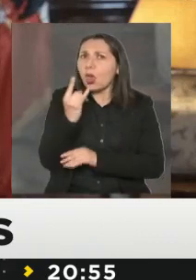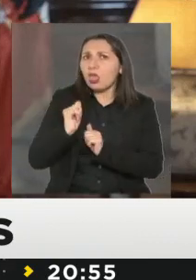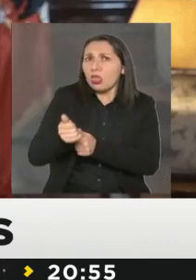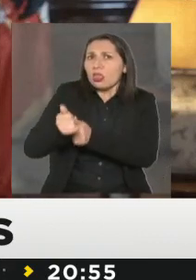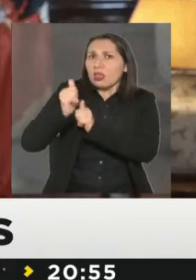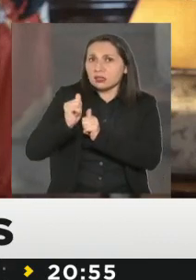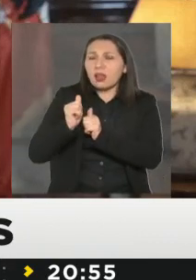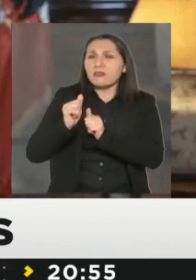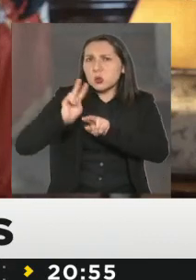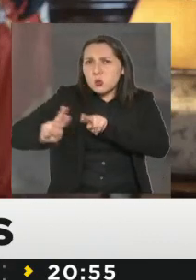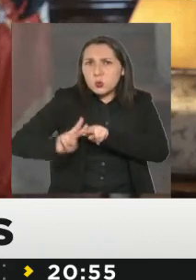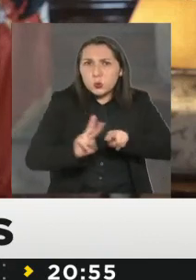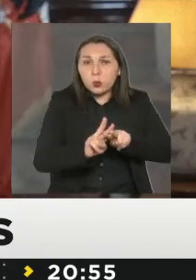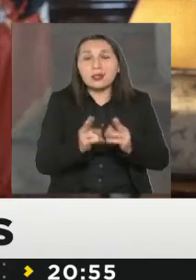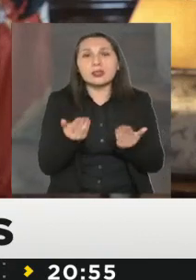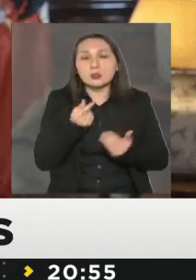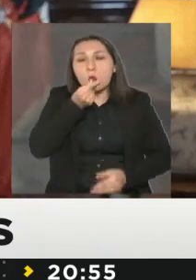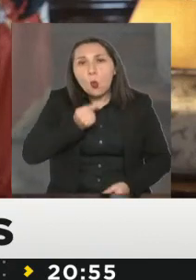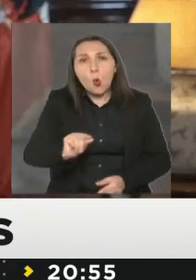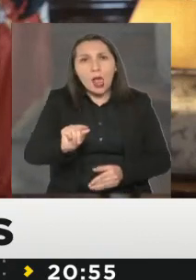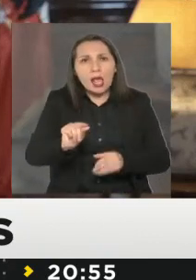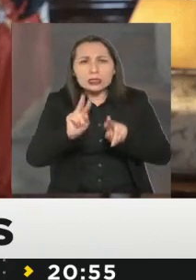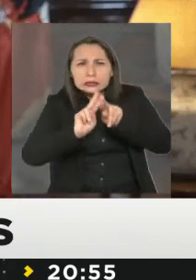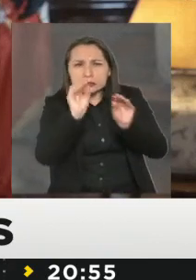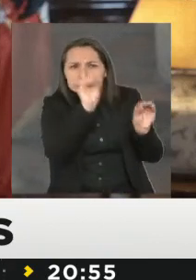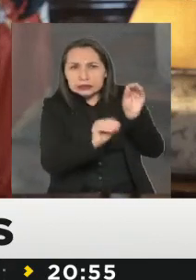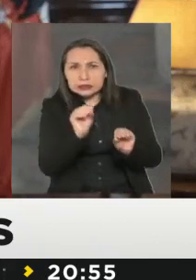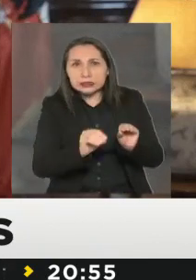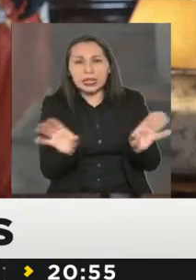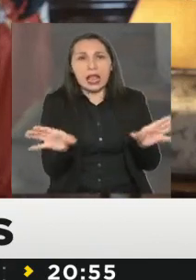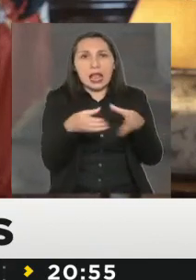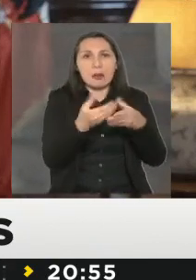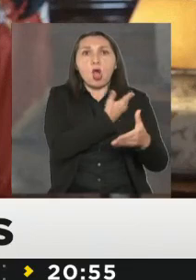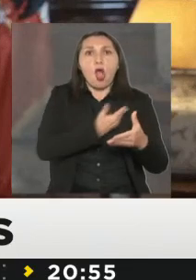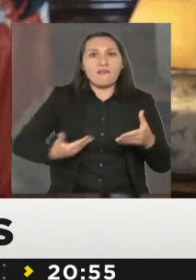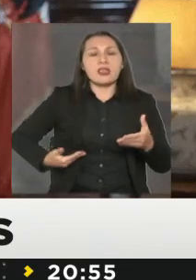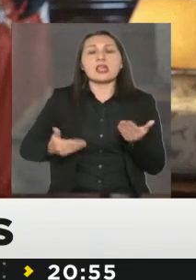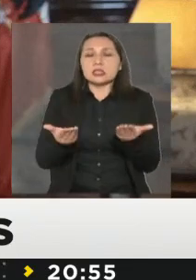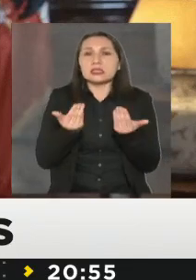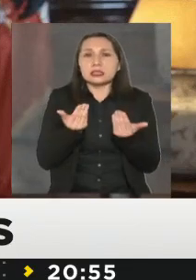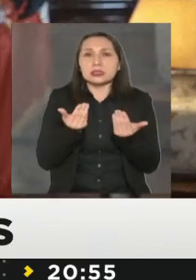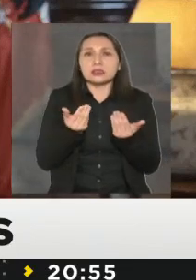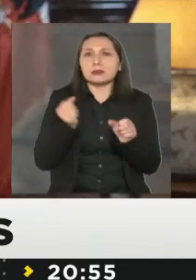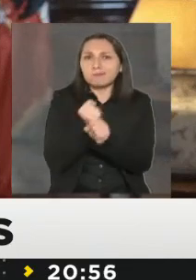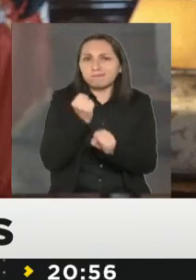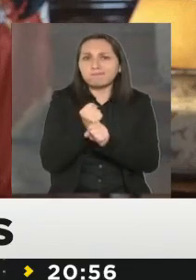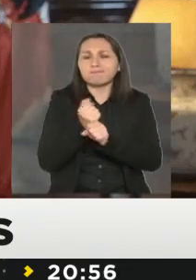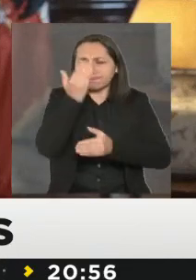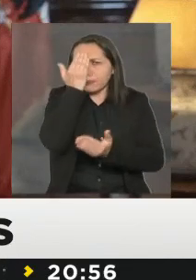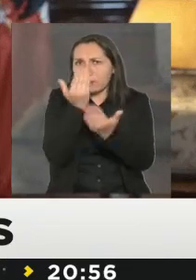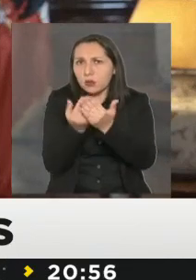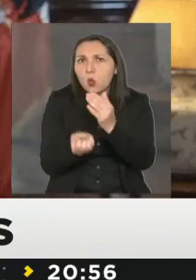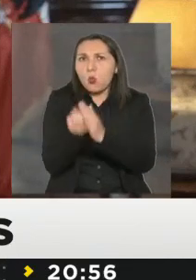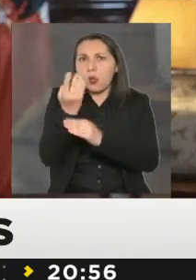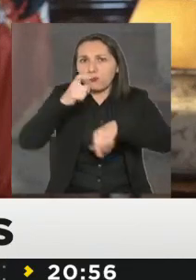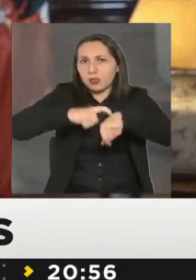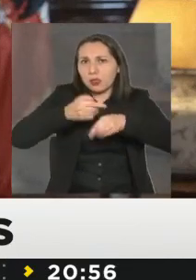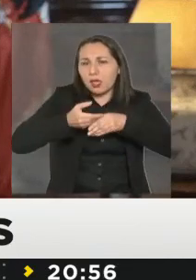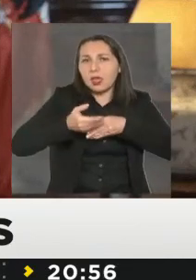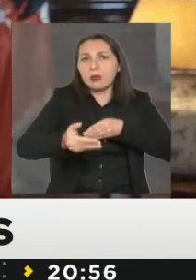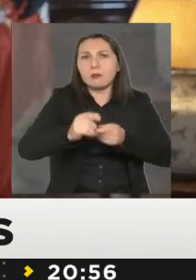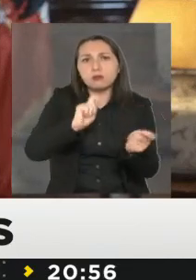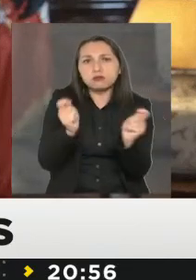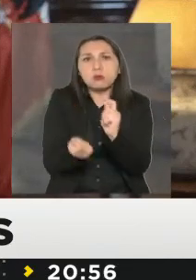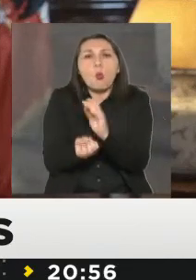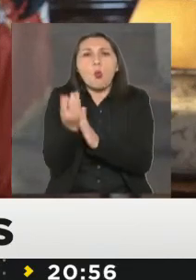desafíos requerirá pronto ajustes en nuestros equipos de gobierno para enfrentar este nuevo periodo con